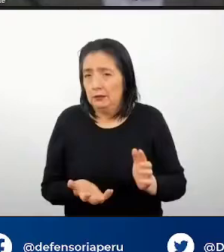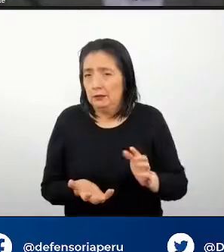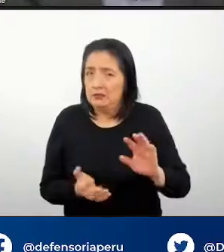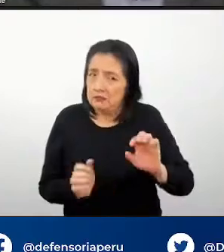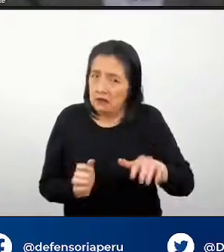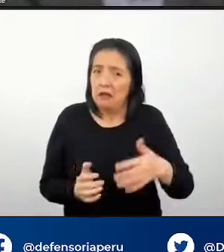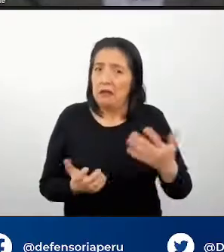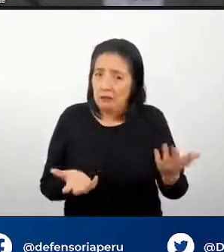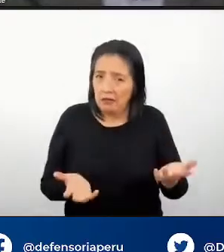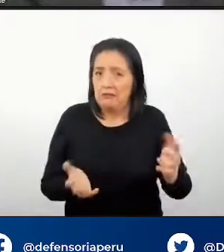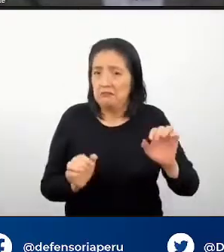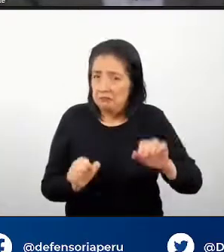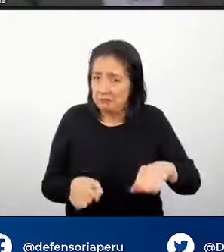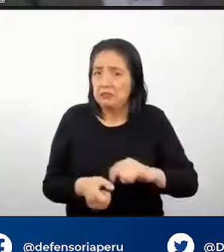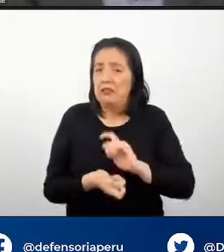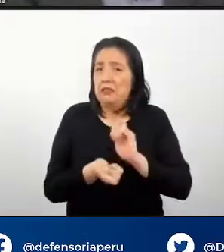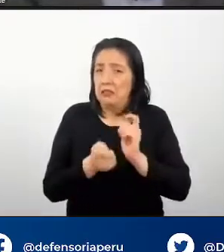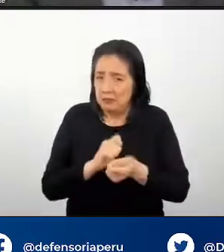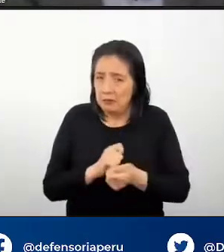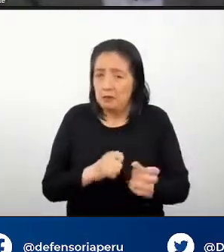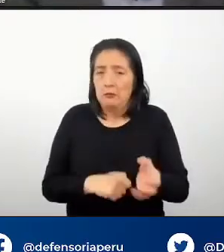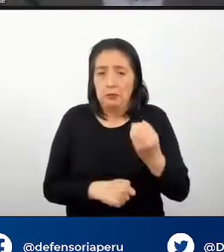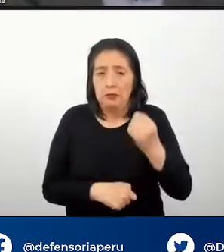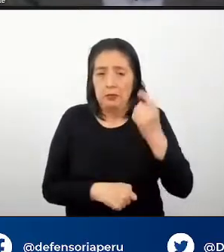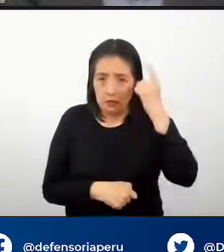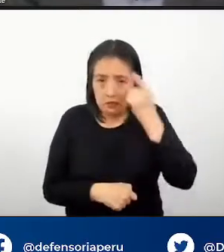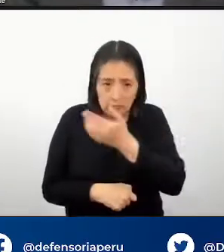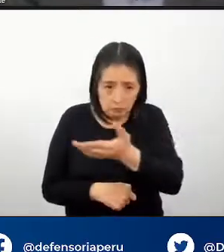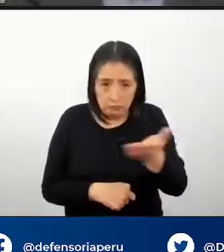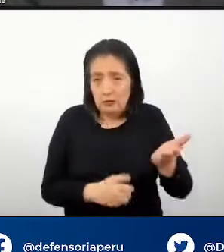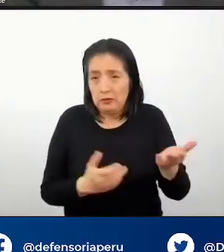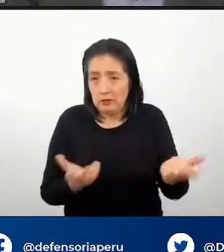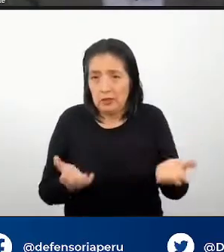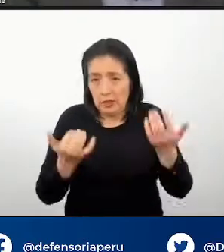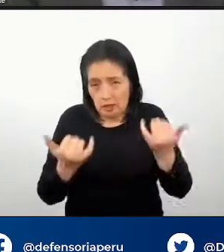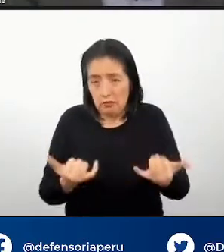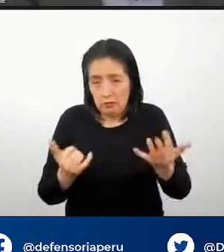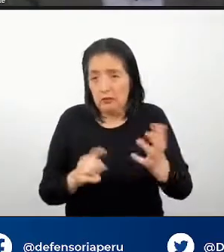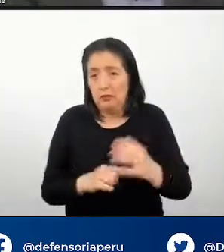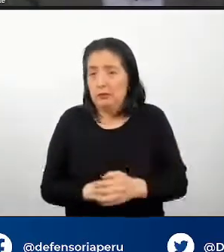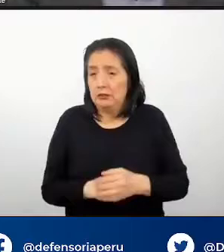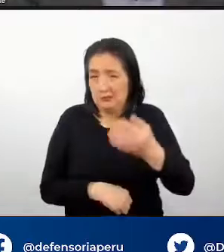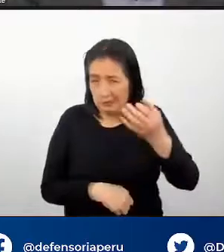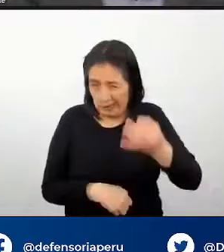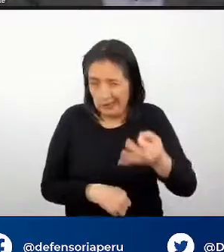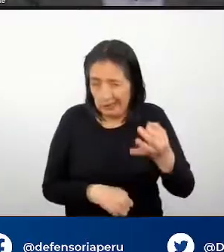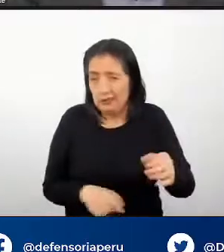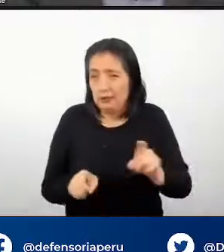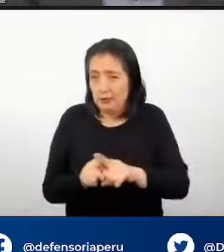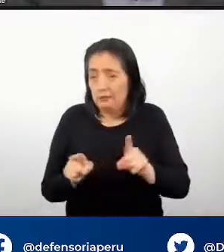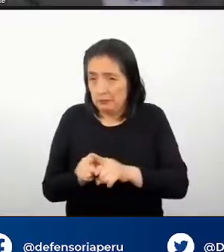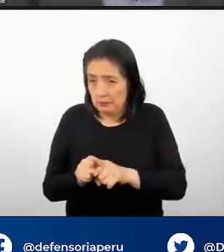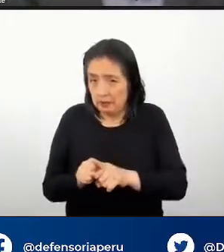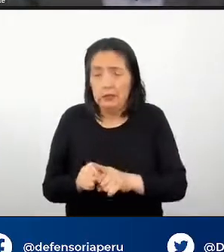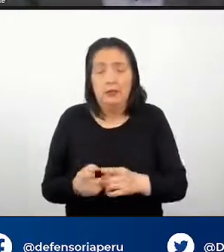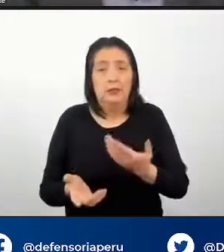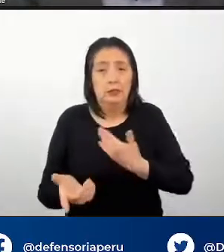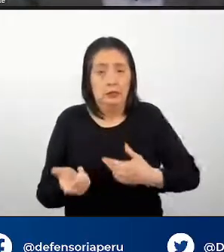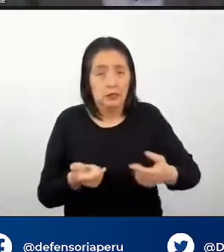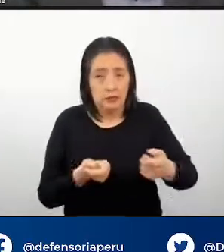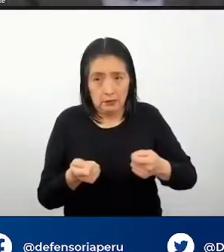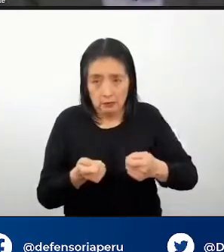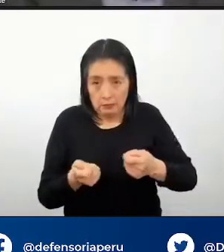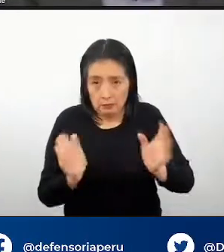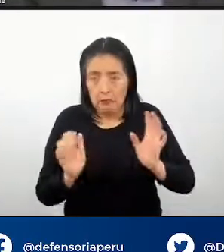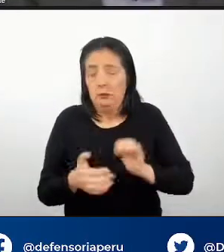cambiado. Y ha cambiado porque están ustedes. Ahora, es cierto también que nos movemos en dos realidades: